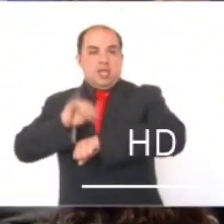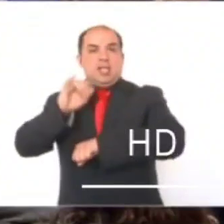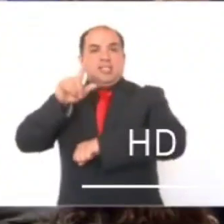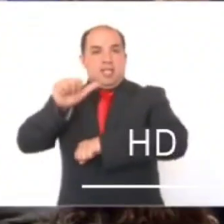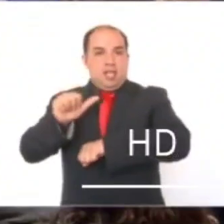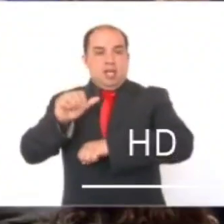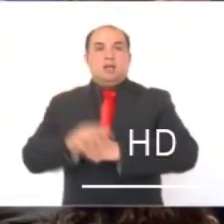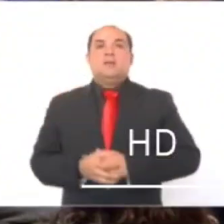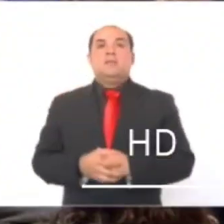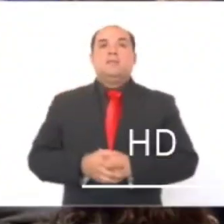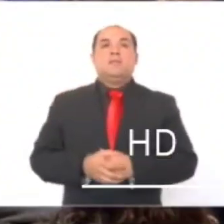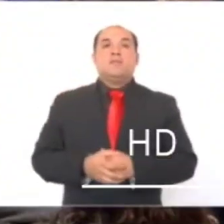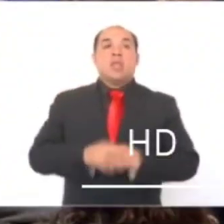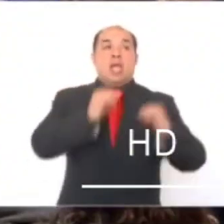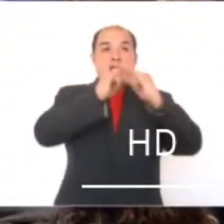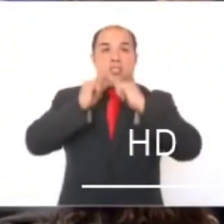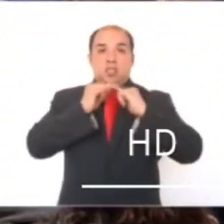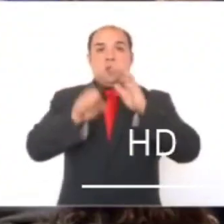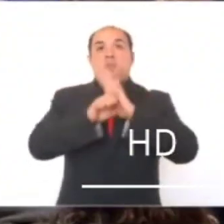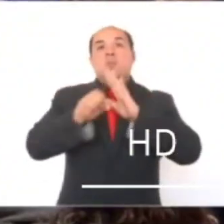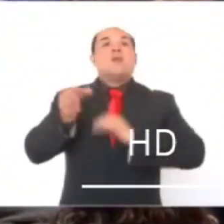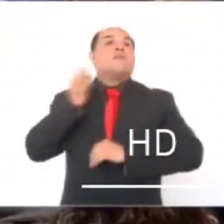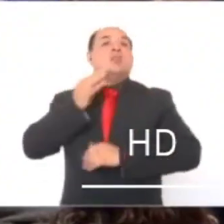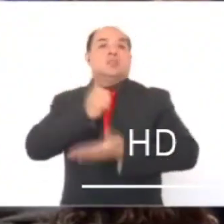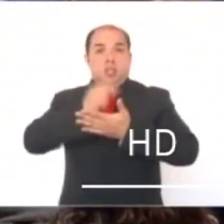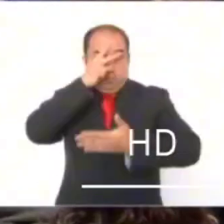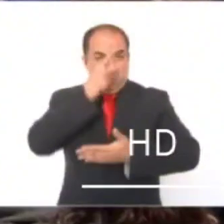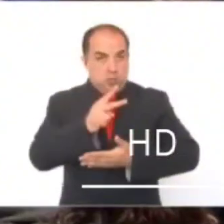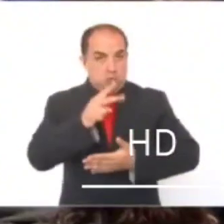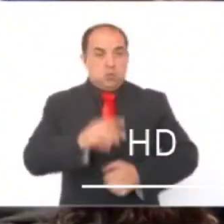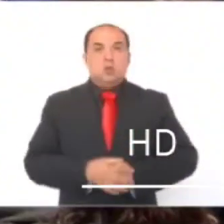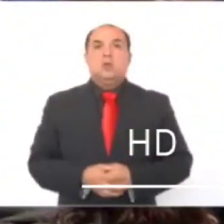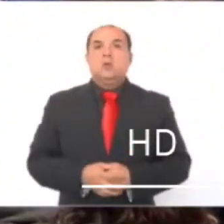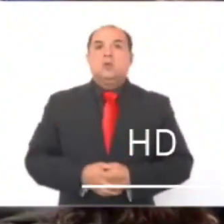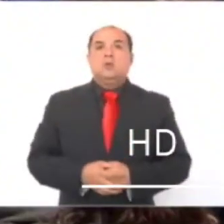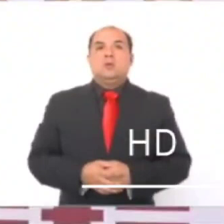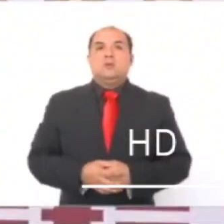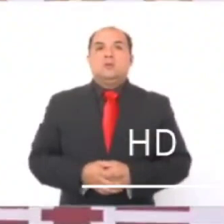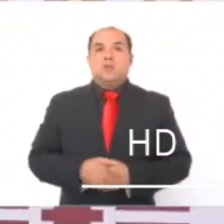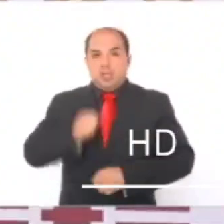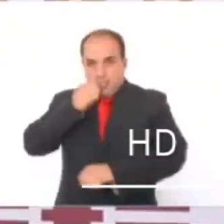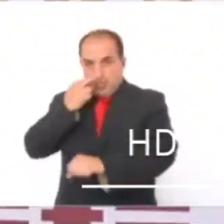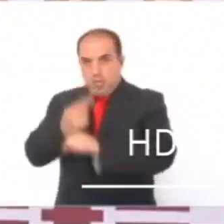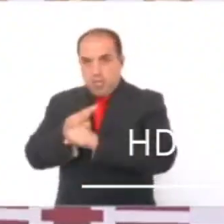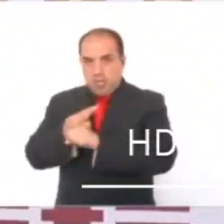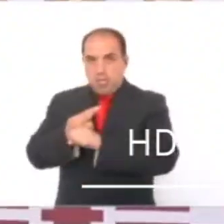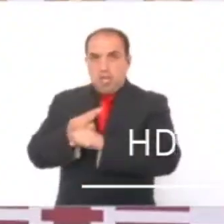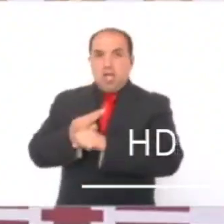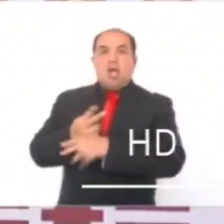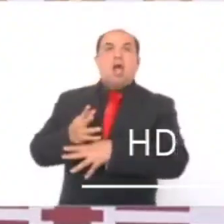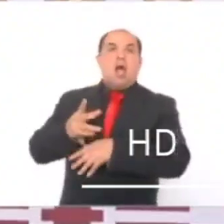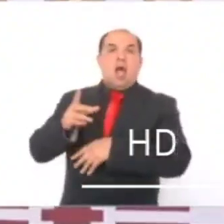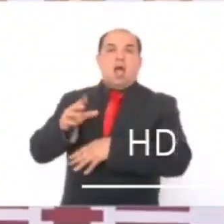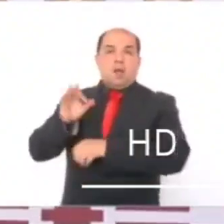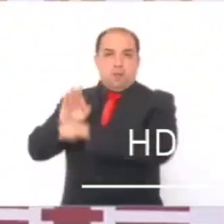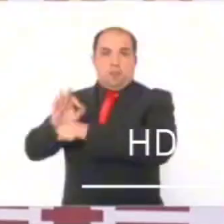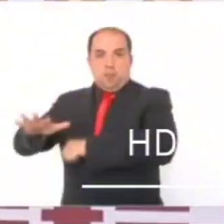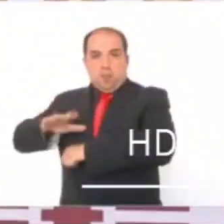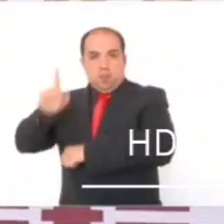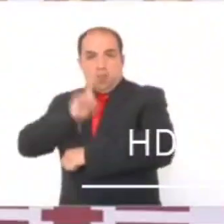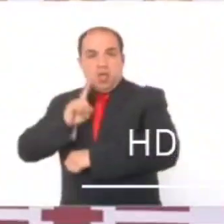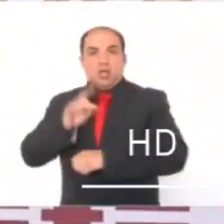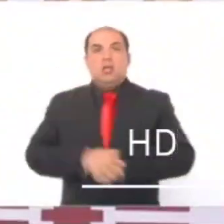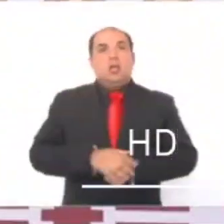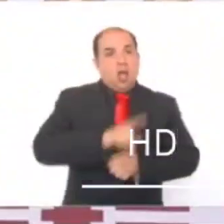Méndez. Instituciones como la Fiscalía de la Ciudad de México, Secretaría de la Mujer, Consejo